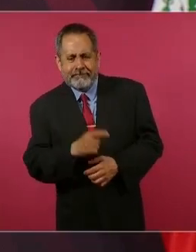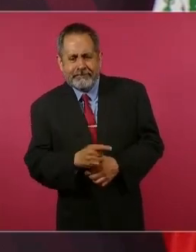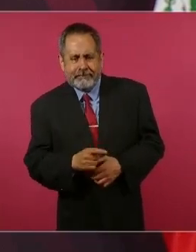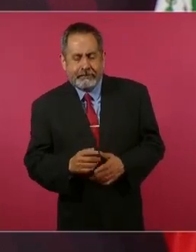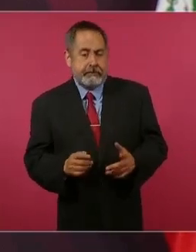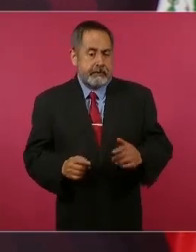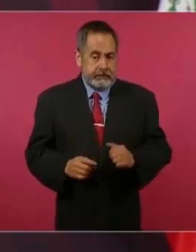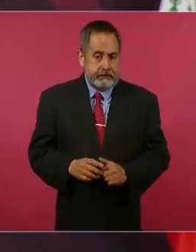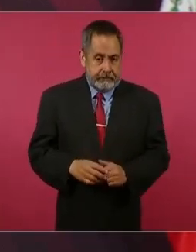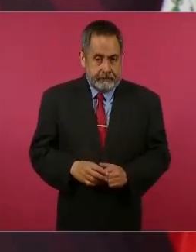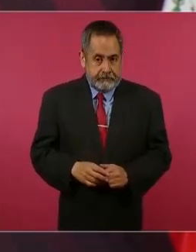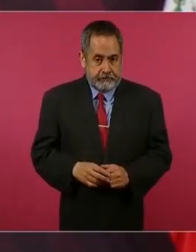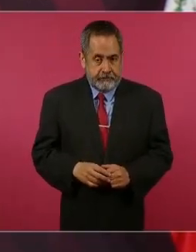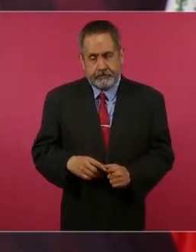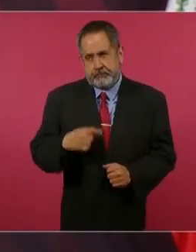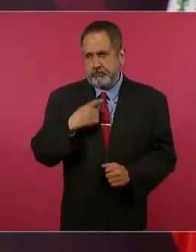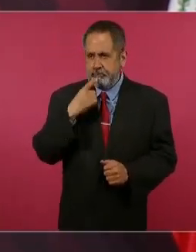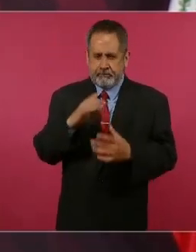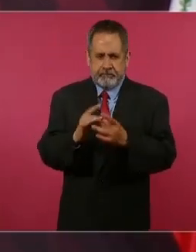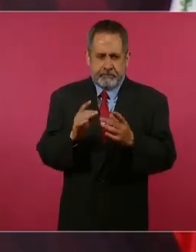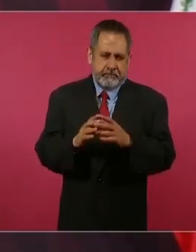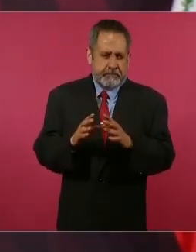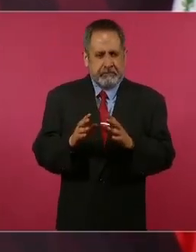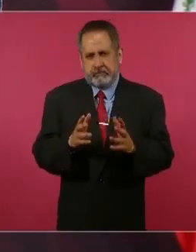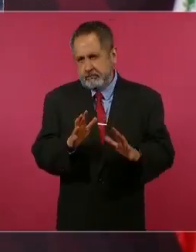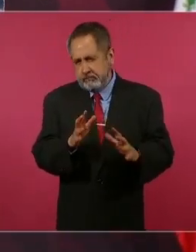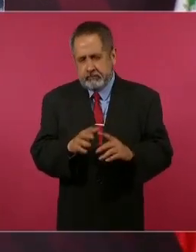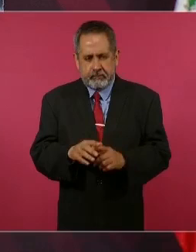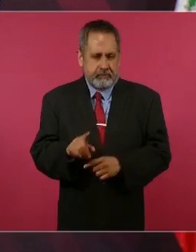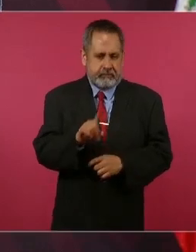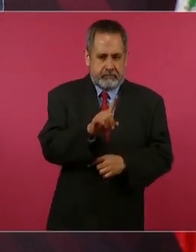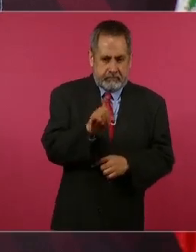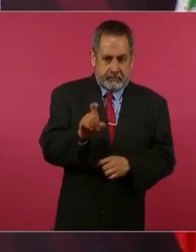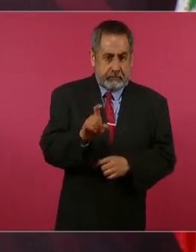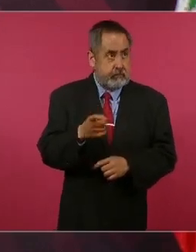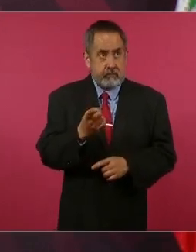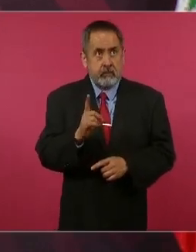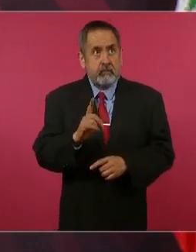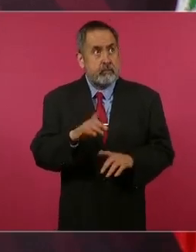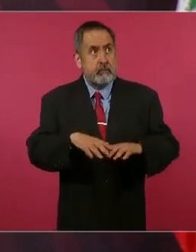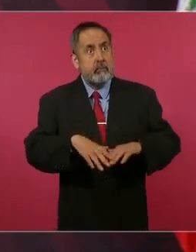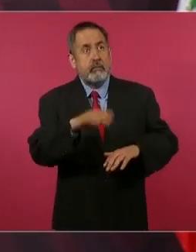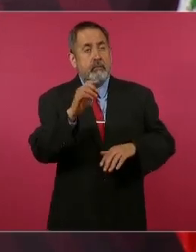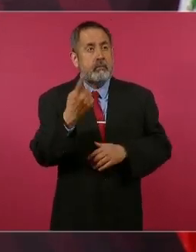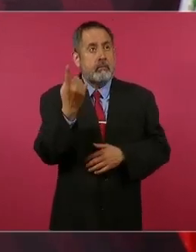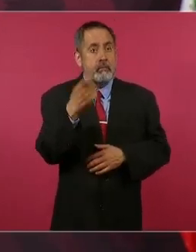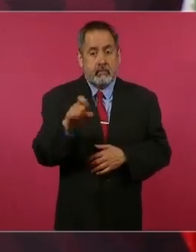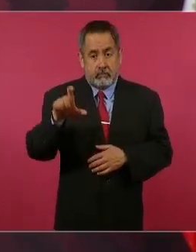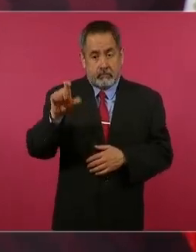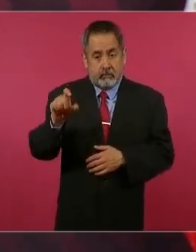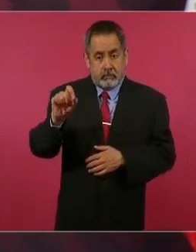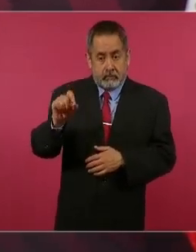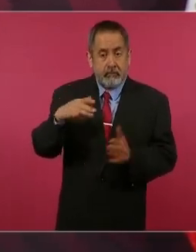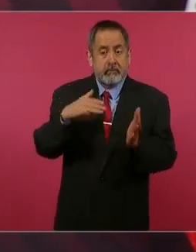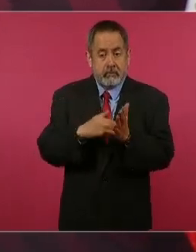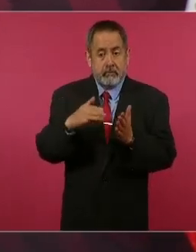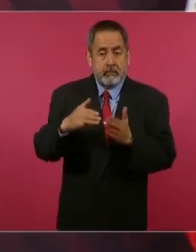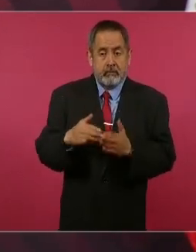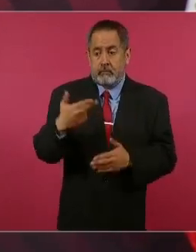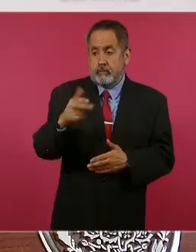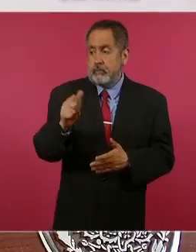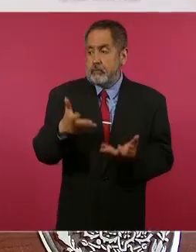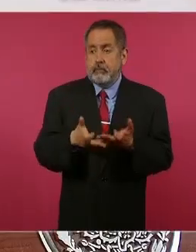Porque cuando hablo de 100 y llegaron a ser 120 millones de